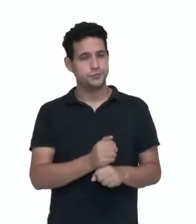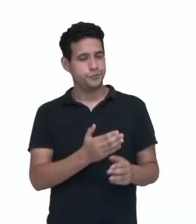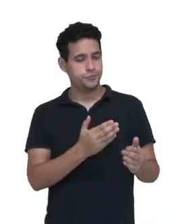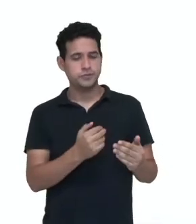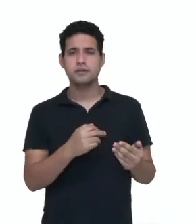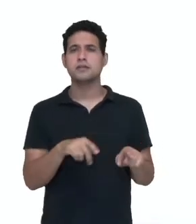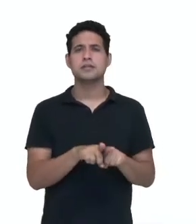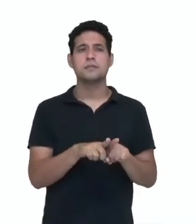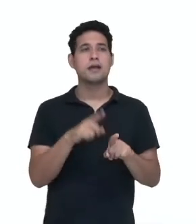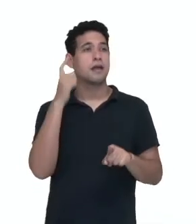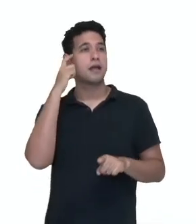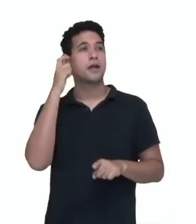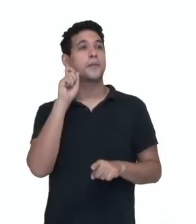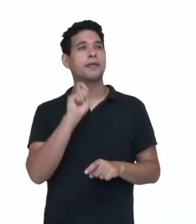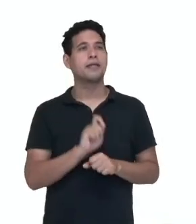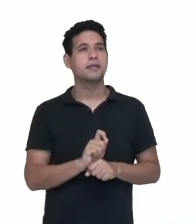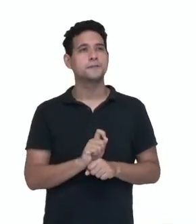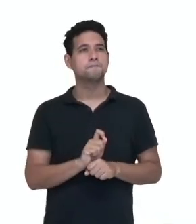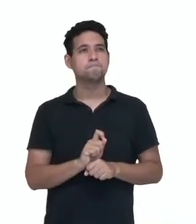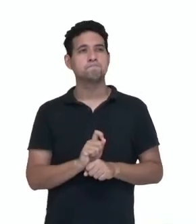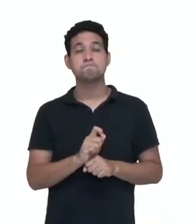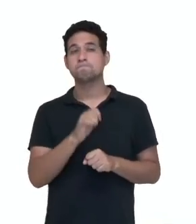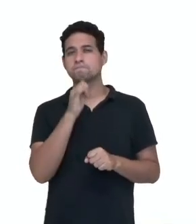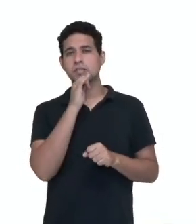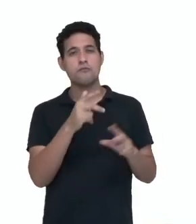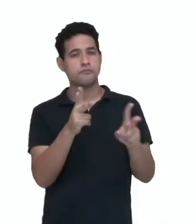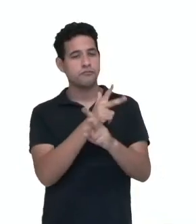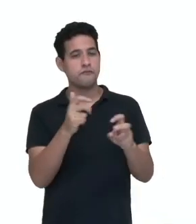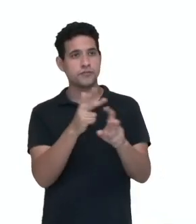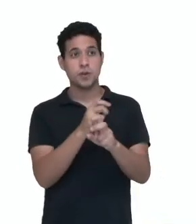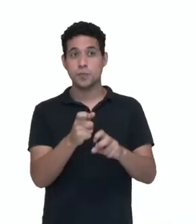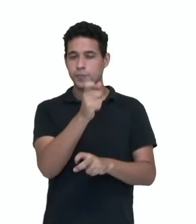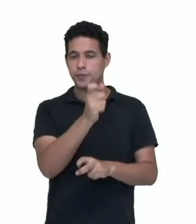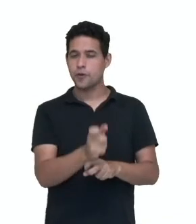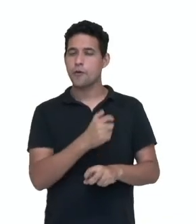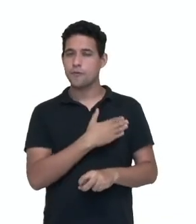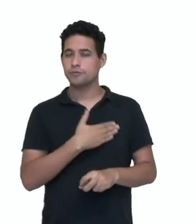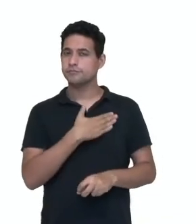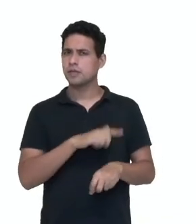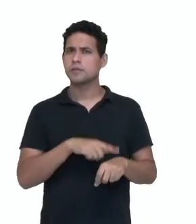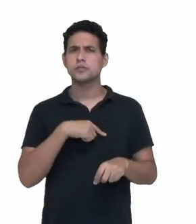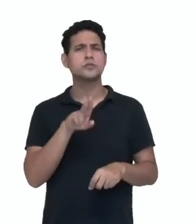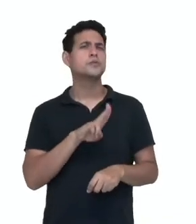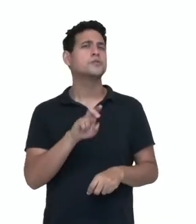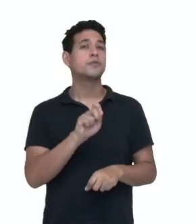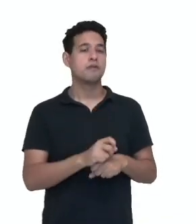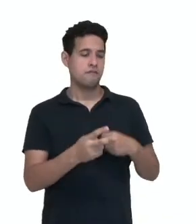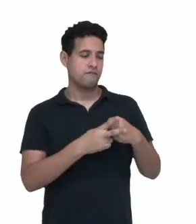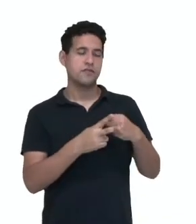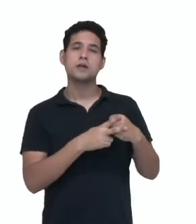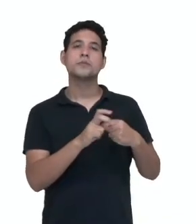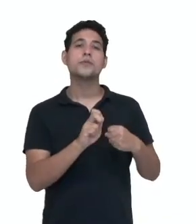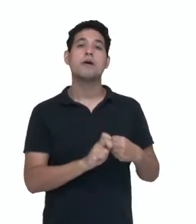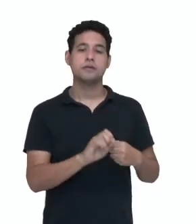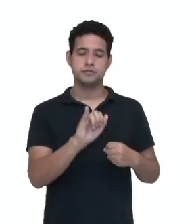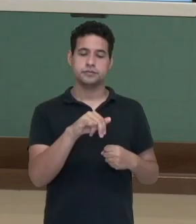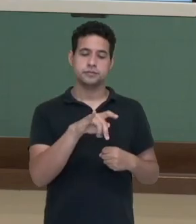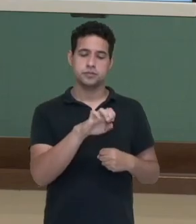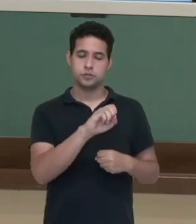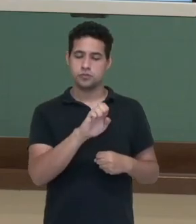ni vienta, por isso al personaje le gusta el tiempo. Então, nós usamos aqui o verbo impessoal.